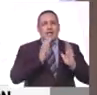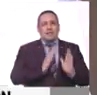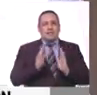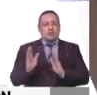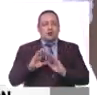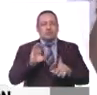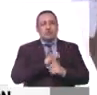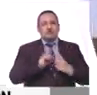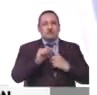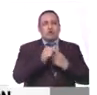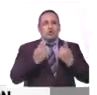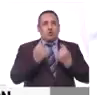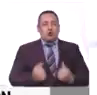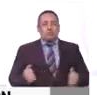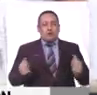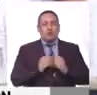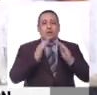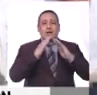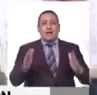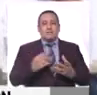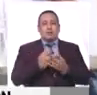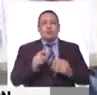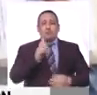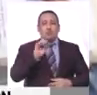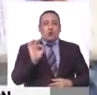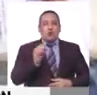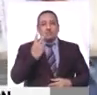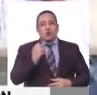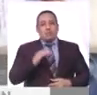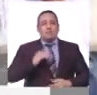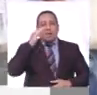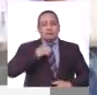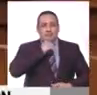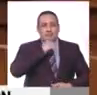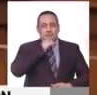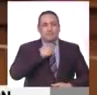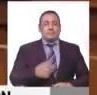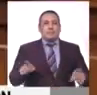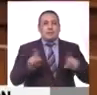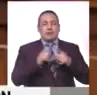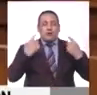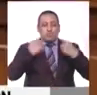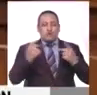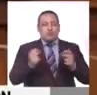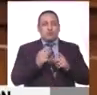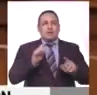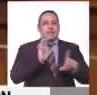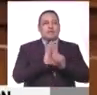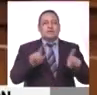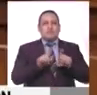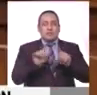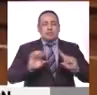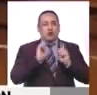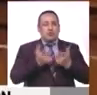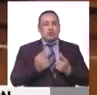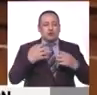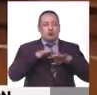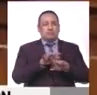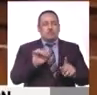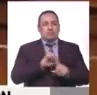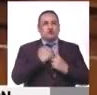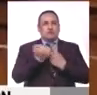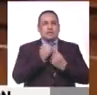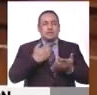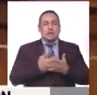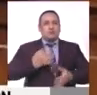clasificación socioeconómica en hogares de uno o más adultos mayores. Una iniciativa de la Comisión de Inclusión Social que